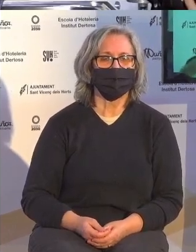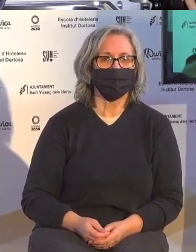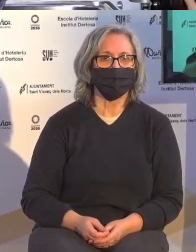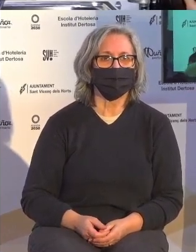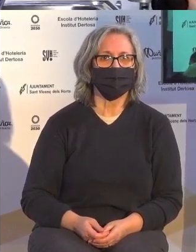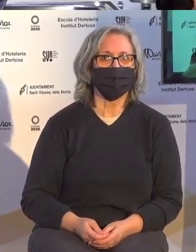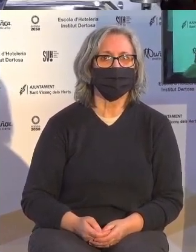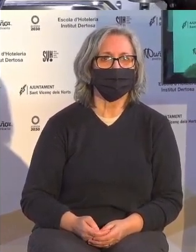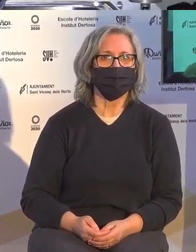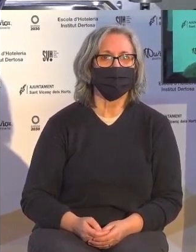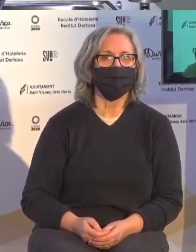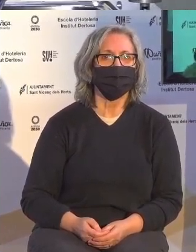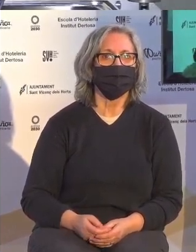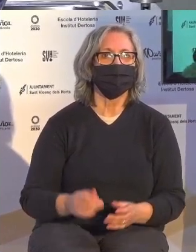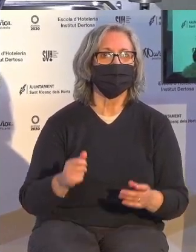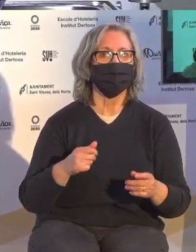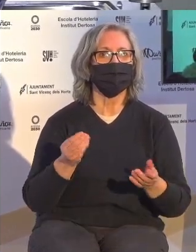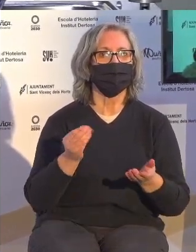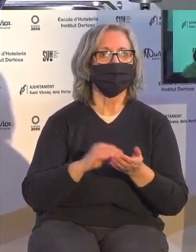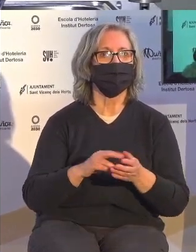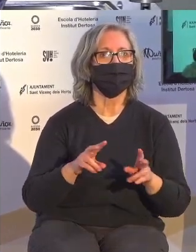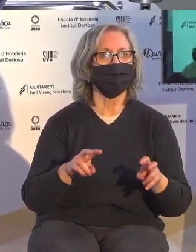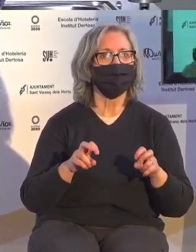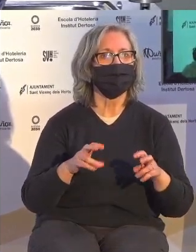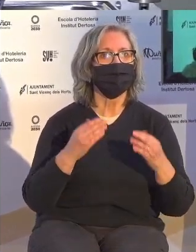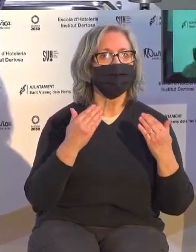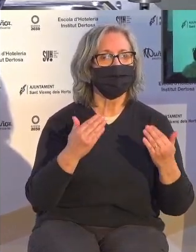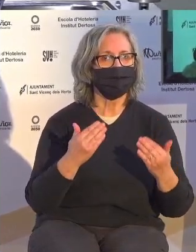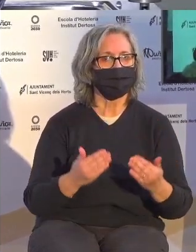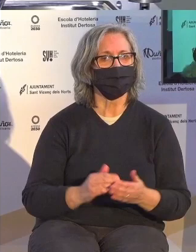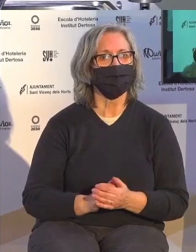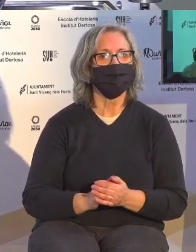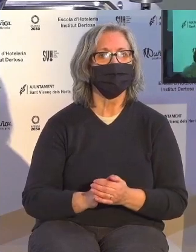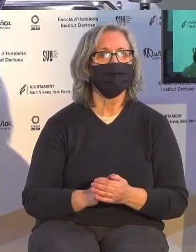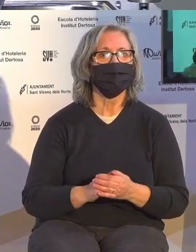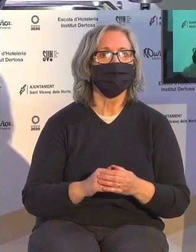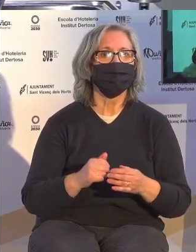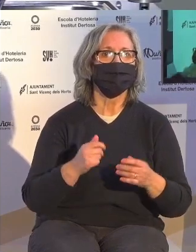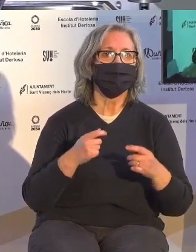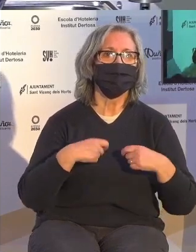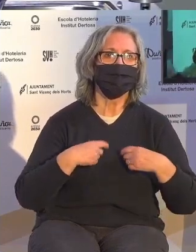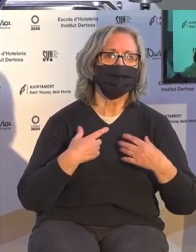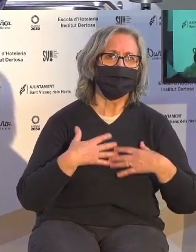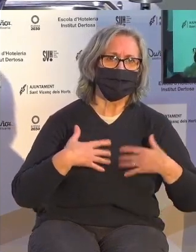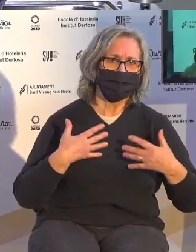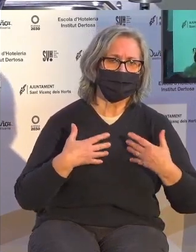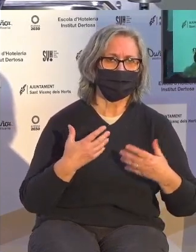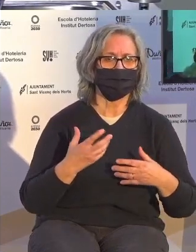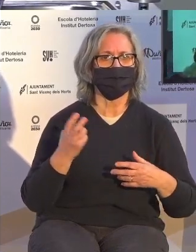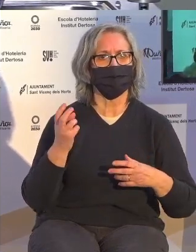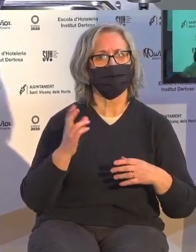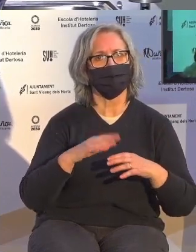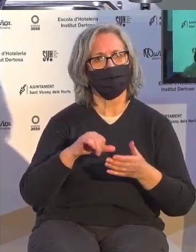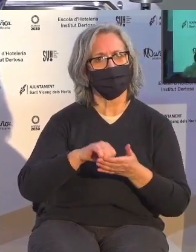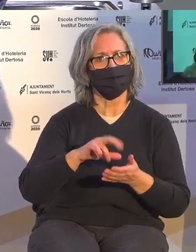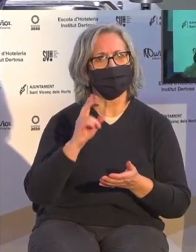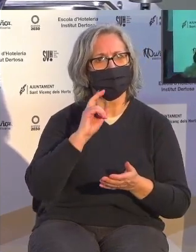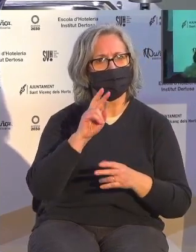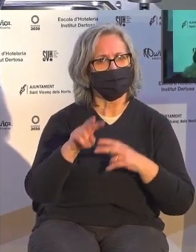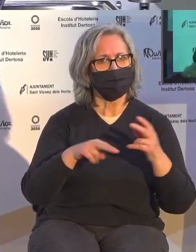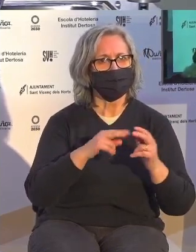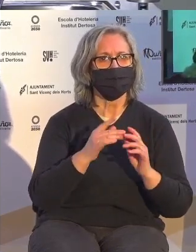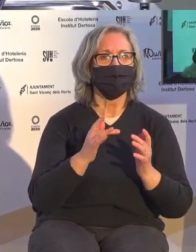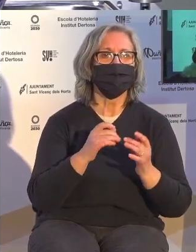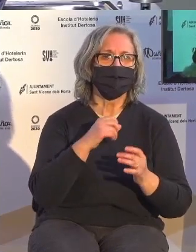normalmente muchas gracias muchas gracias es increíble para ver la ciudad la